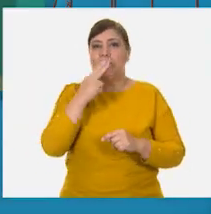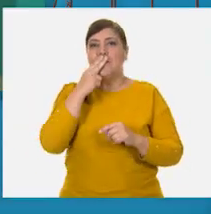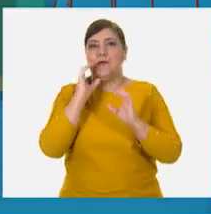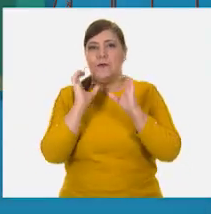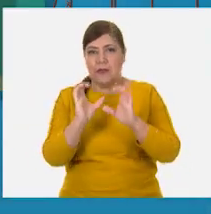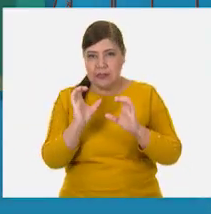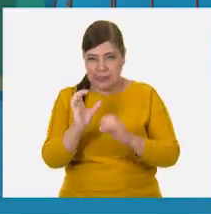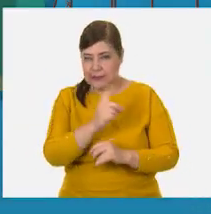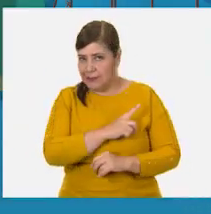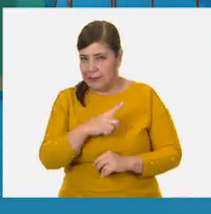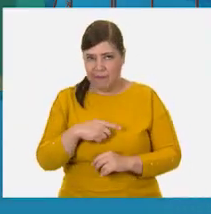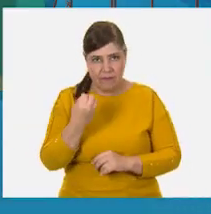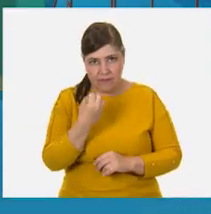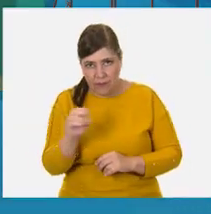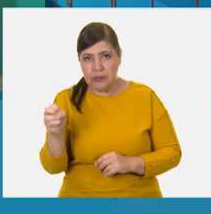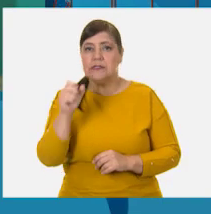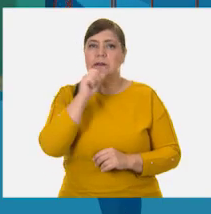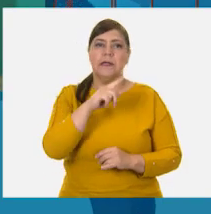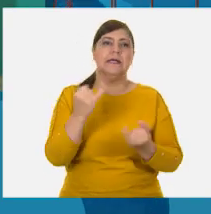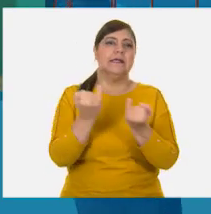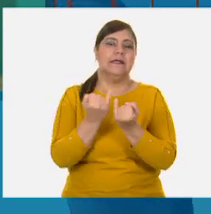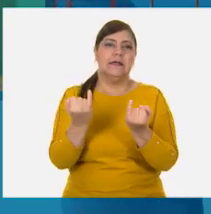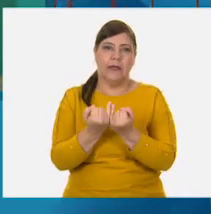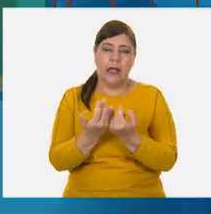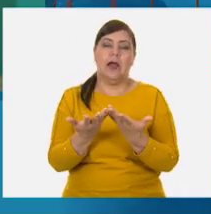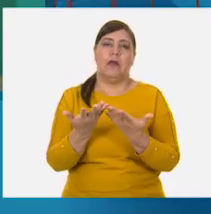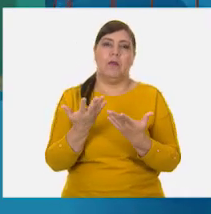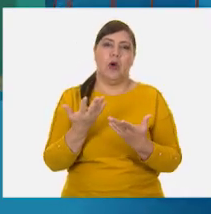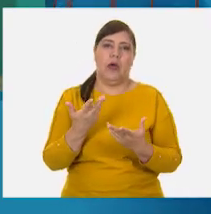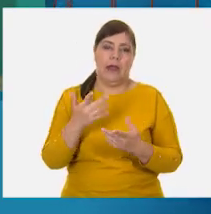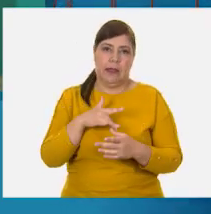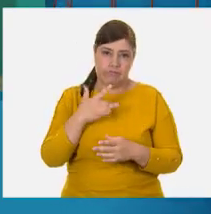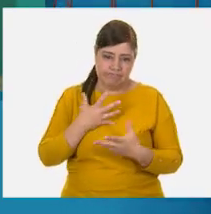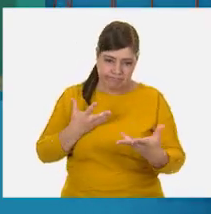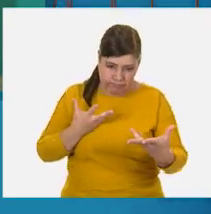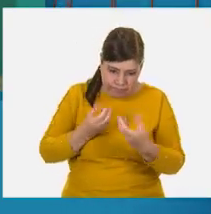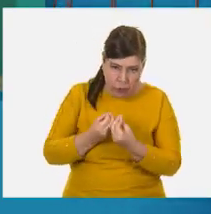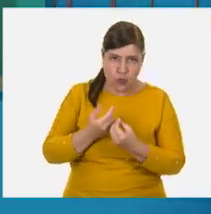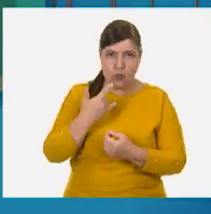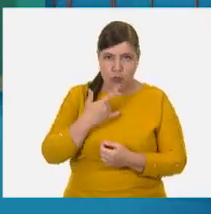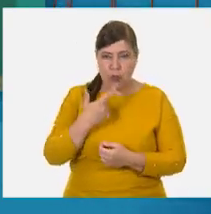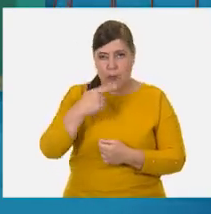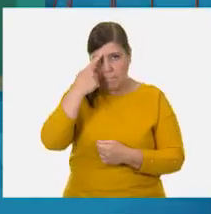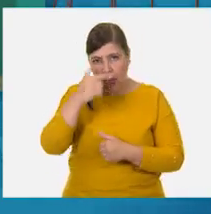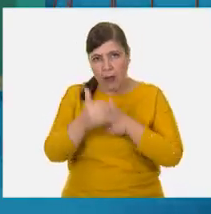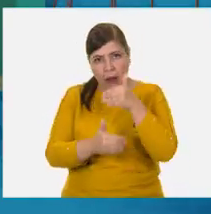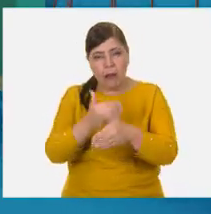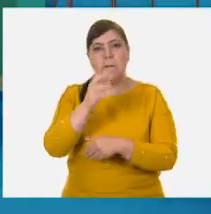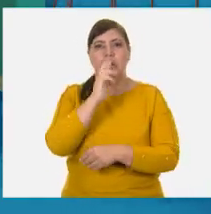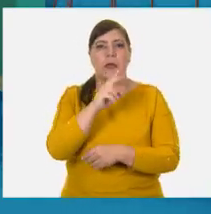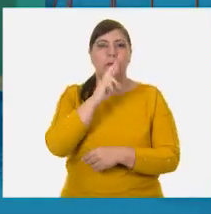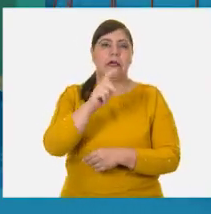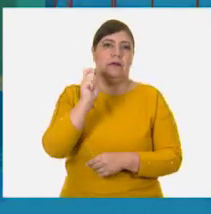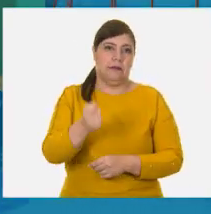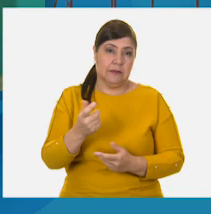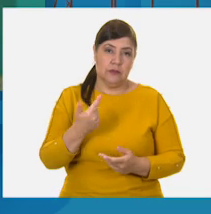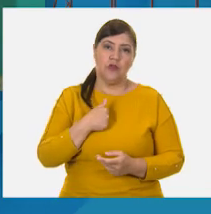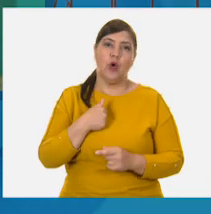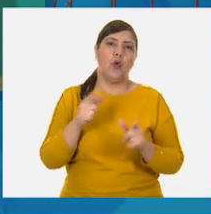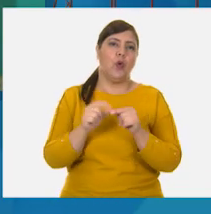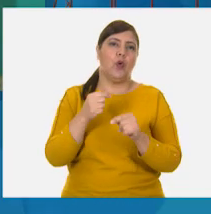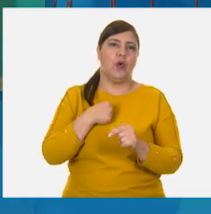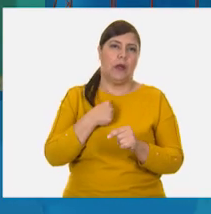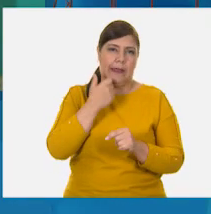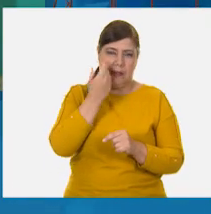y que seguir trabajando para que sea mucho mejor. A mí solo me queda